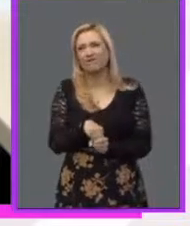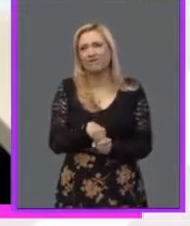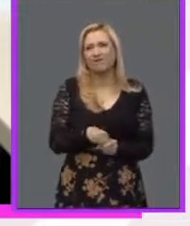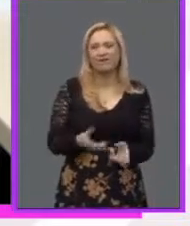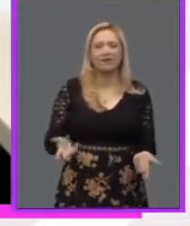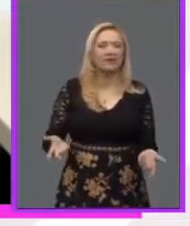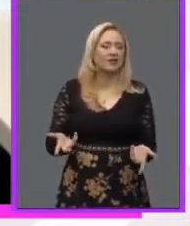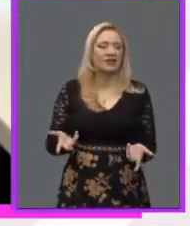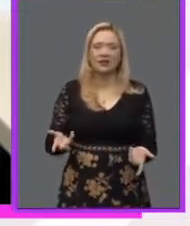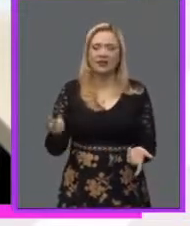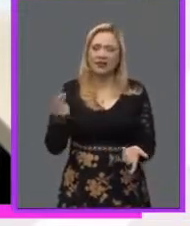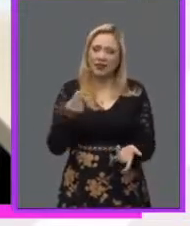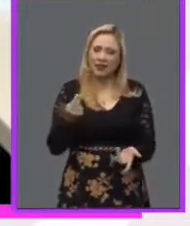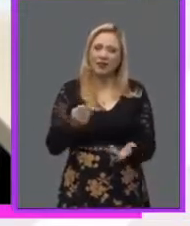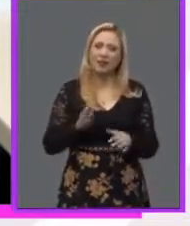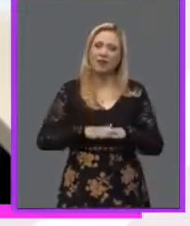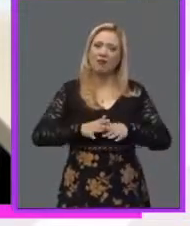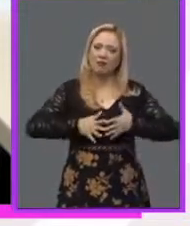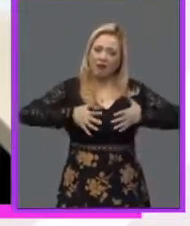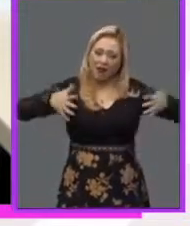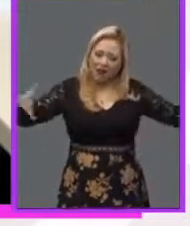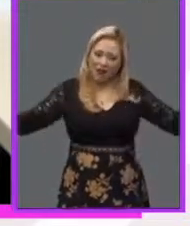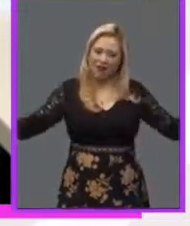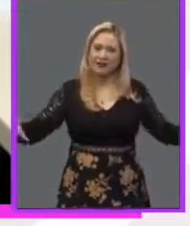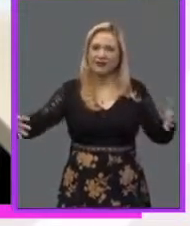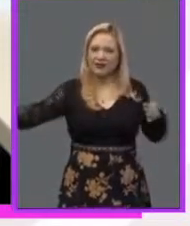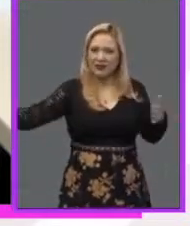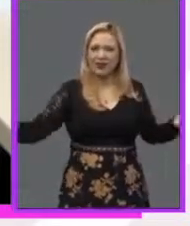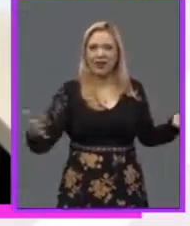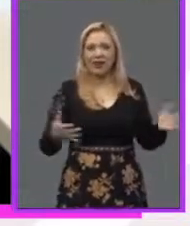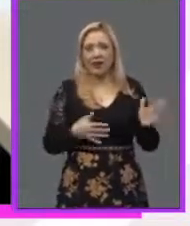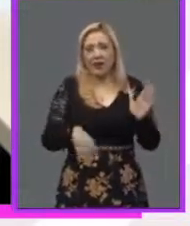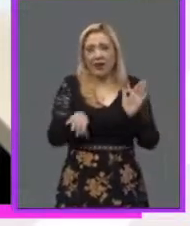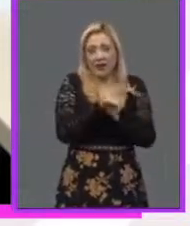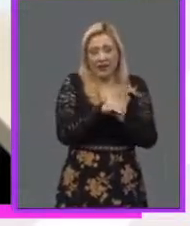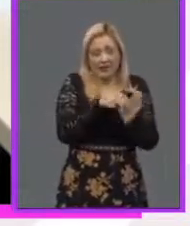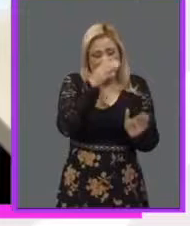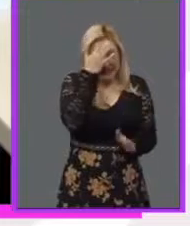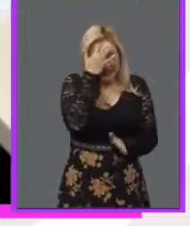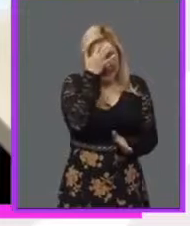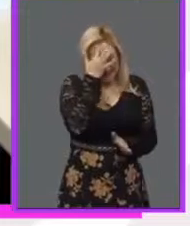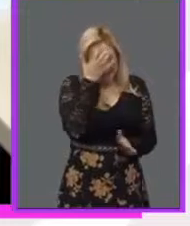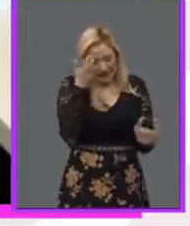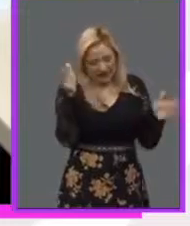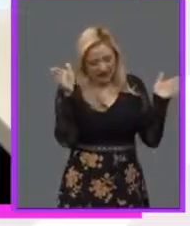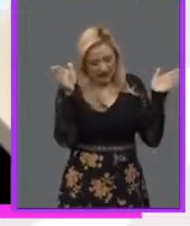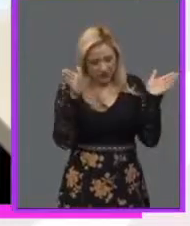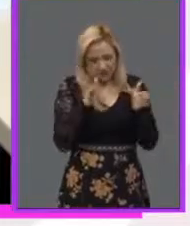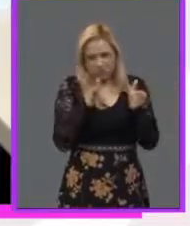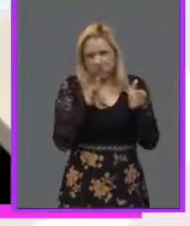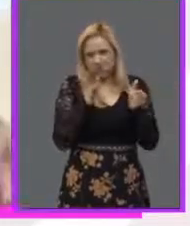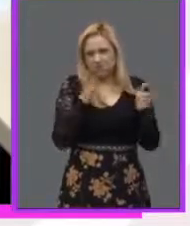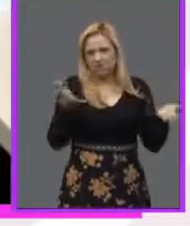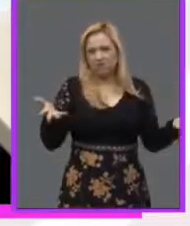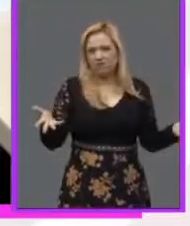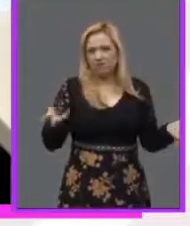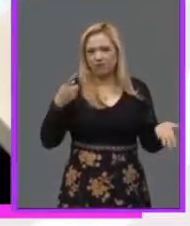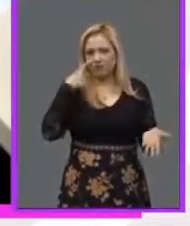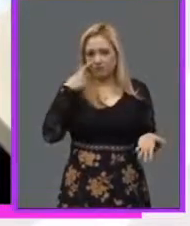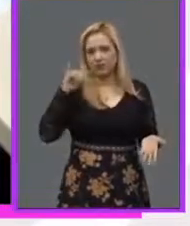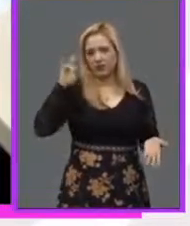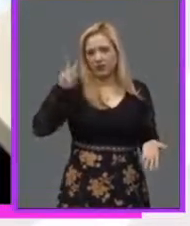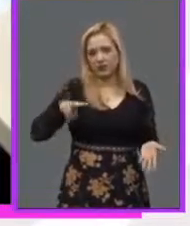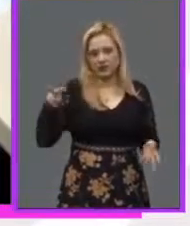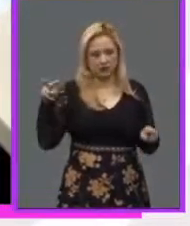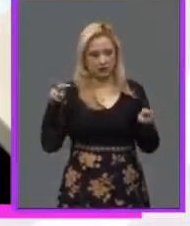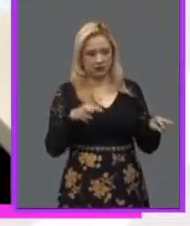su día a día, ¿no? Entonces, porque esas habitaciones, de hecho, o sea, es muy representativo como en el marco de las justas críticas